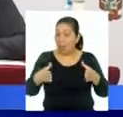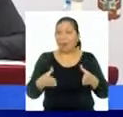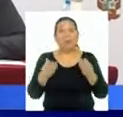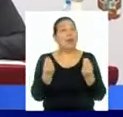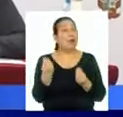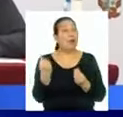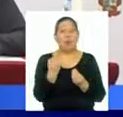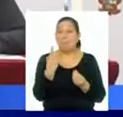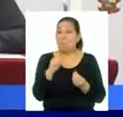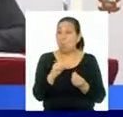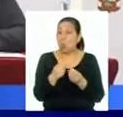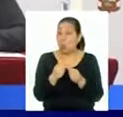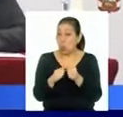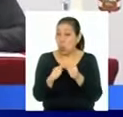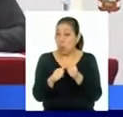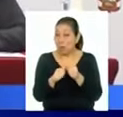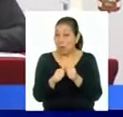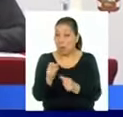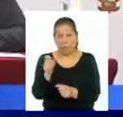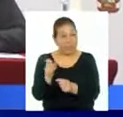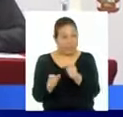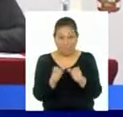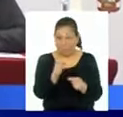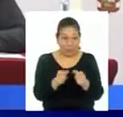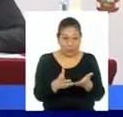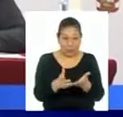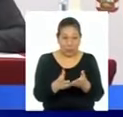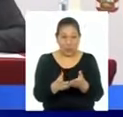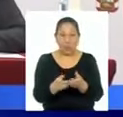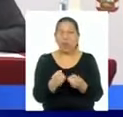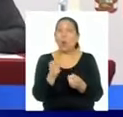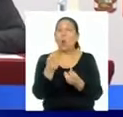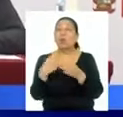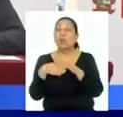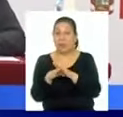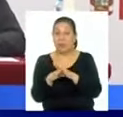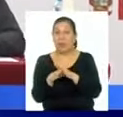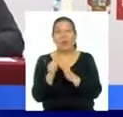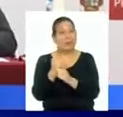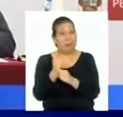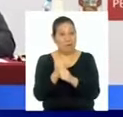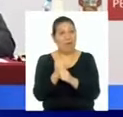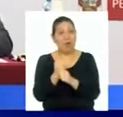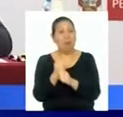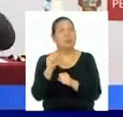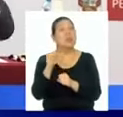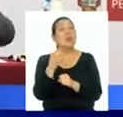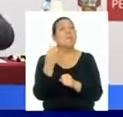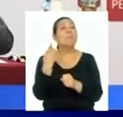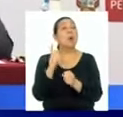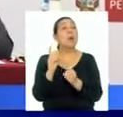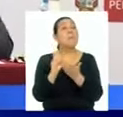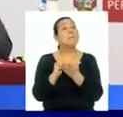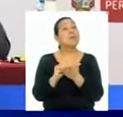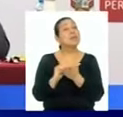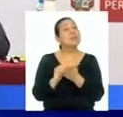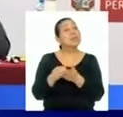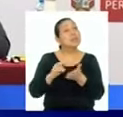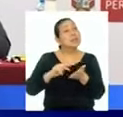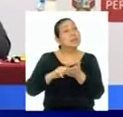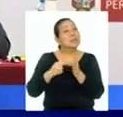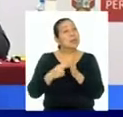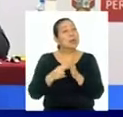No solamente por el número de personal con que cuenta, sino también por la trascendencia